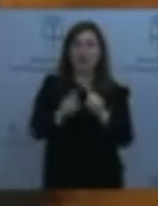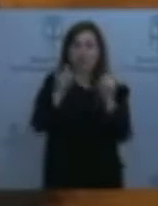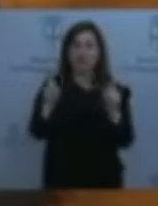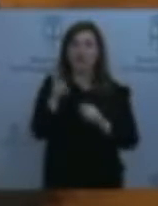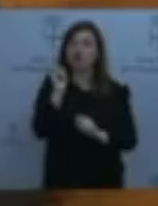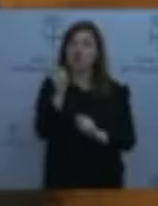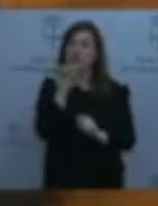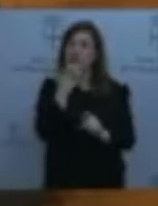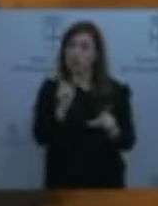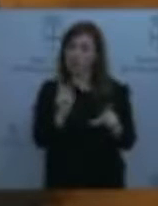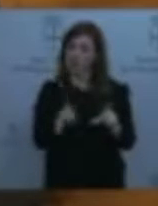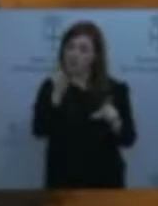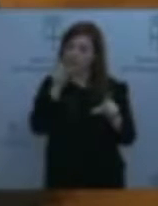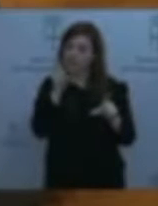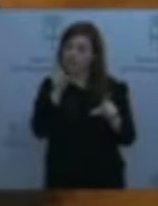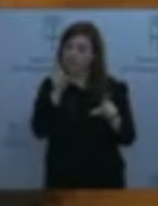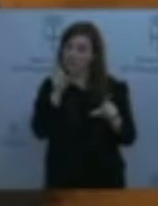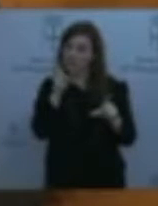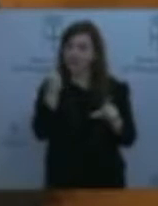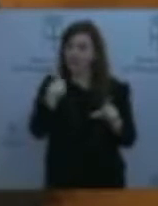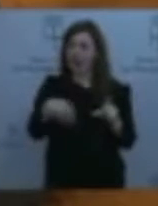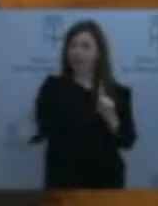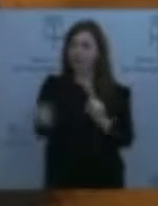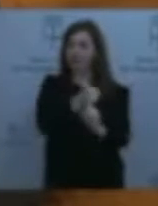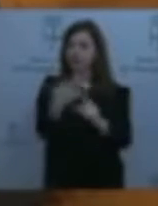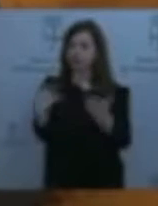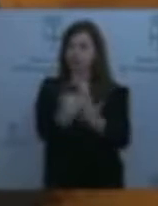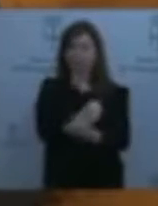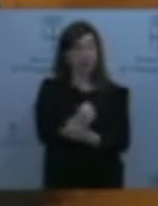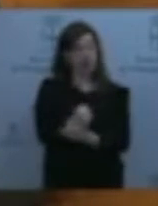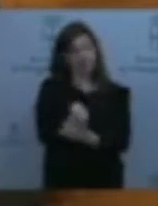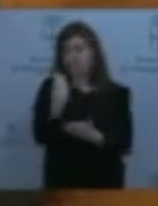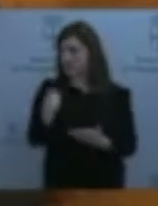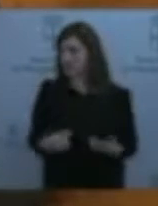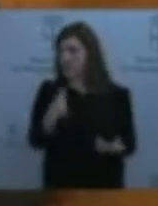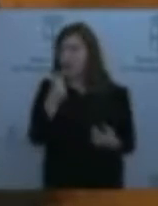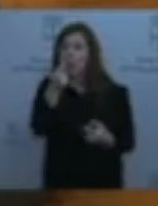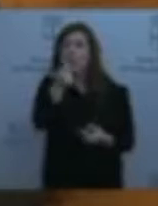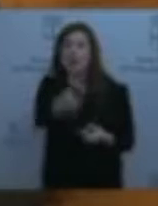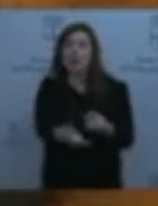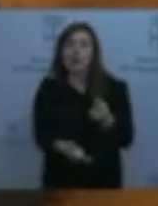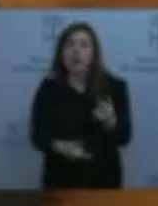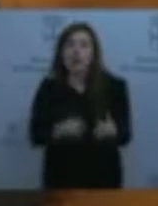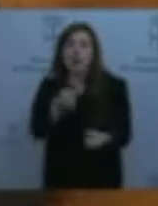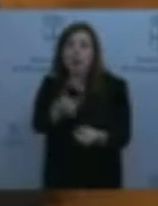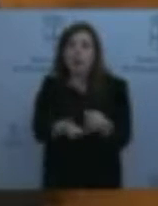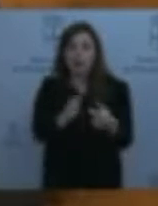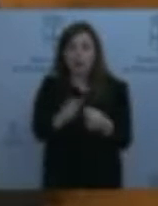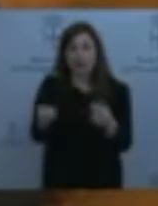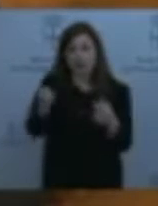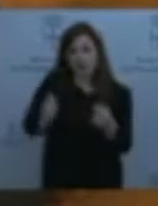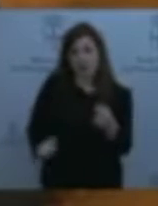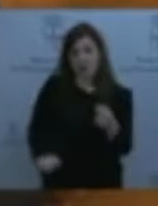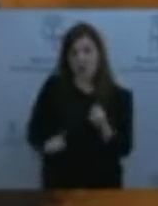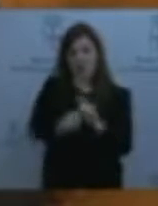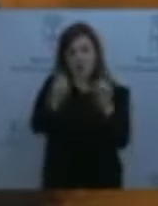un intro ya se puede obtener de todo. Por lo tanto, lo dicho, paso a paso, según nuestros profesionales informáticos